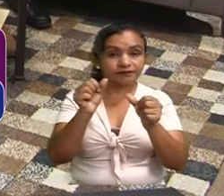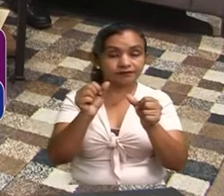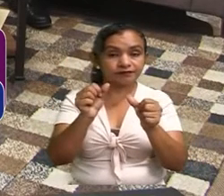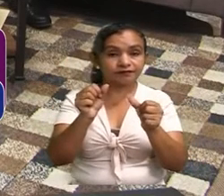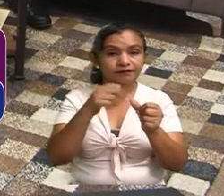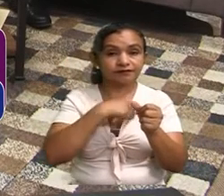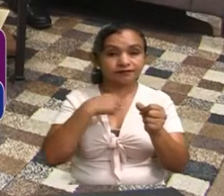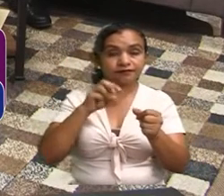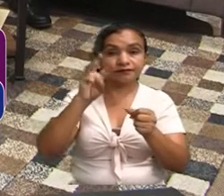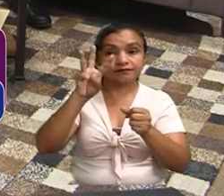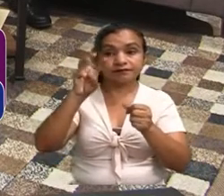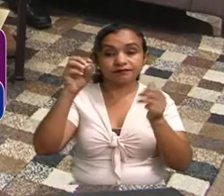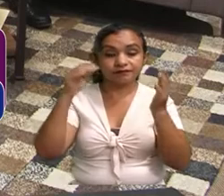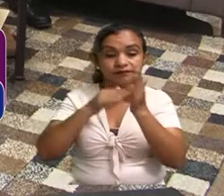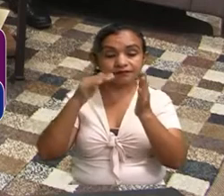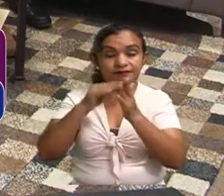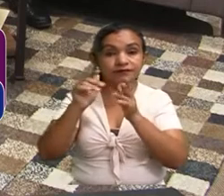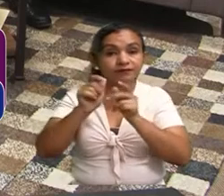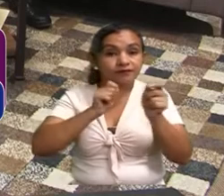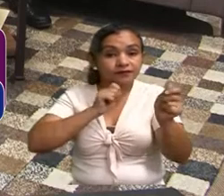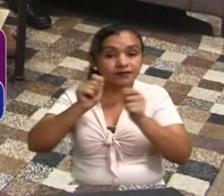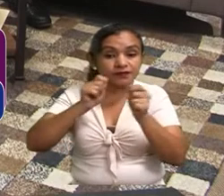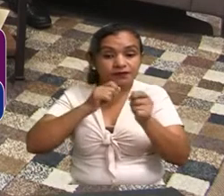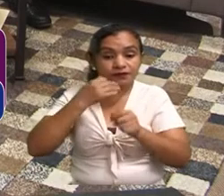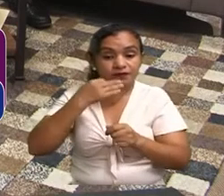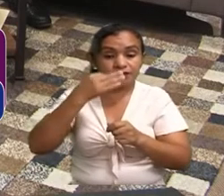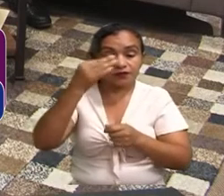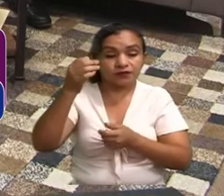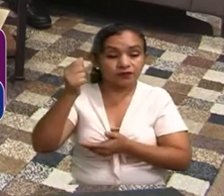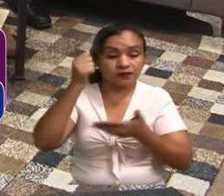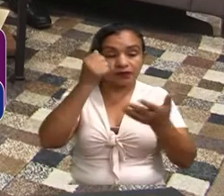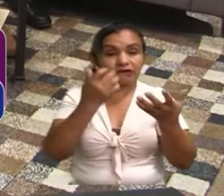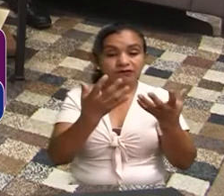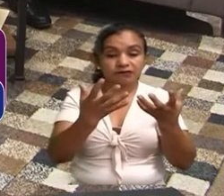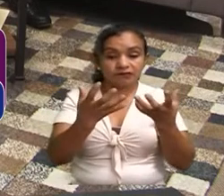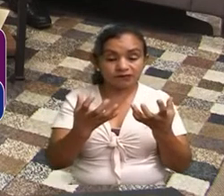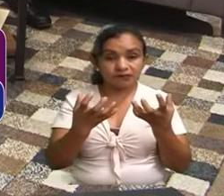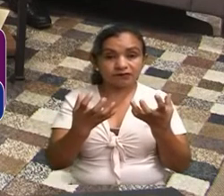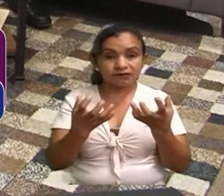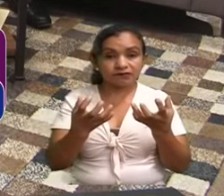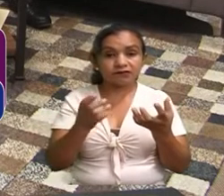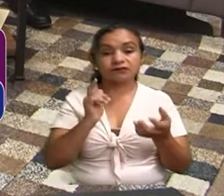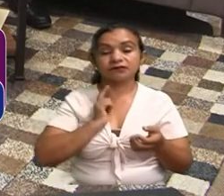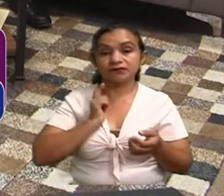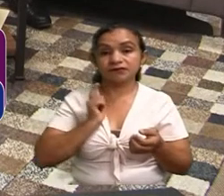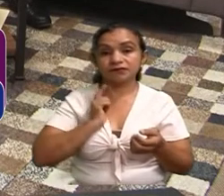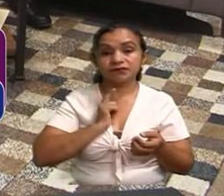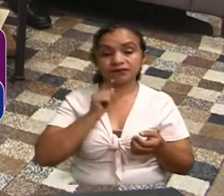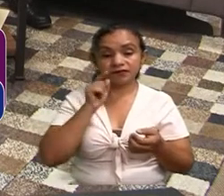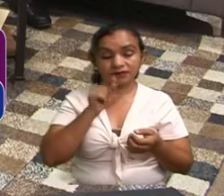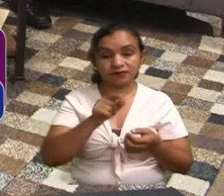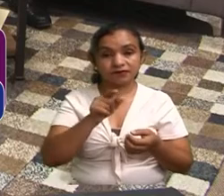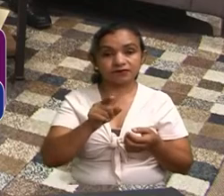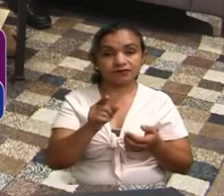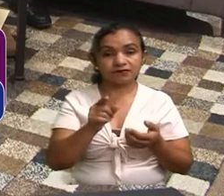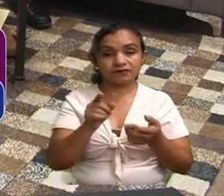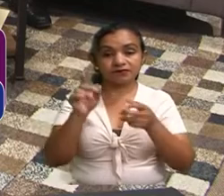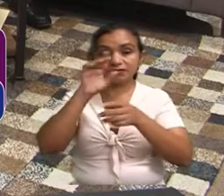intervención de 30 millones de dólares en los próximos años en el corredor seco, donde nosotros vamos a tener